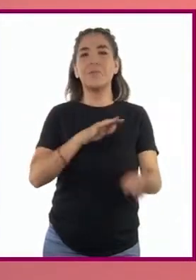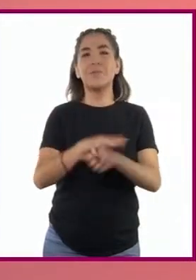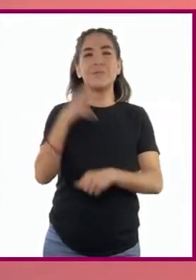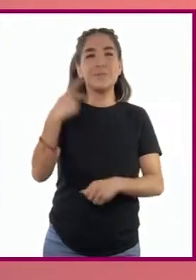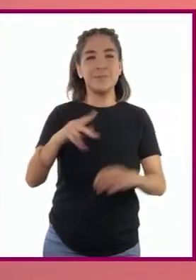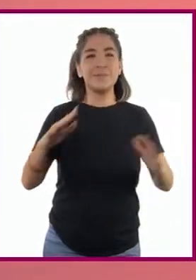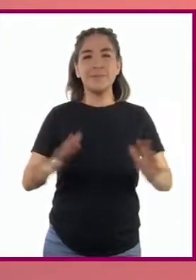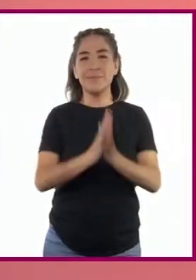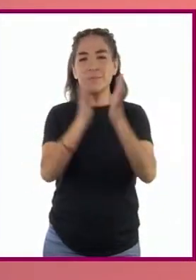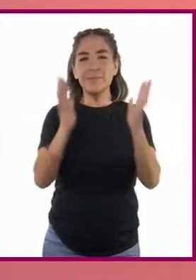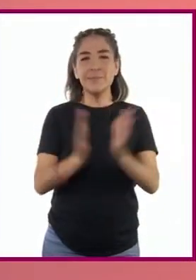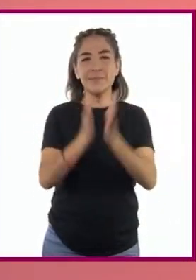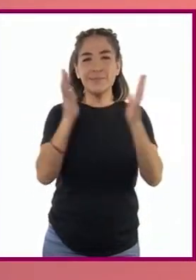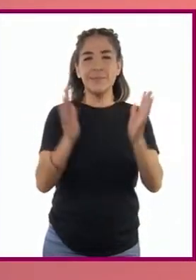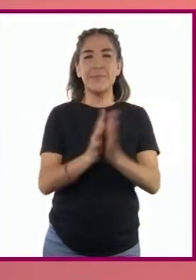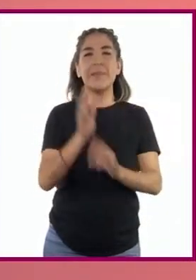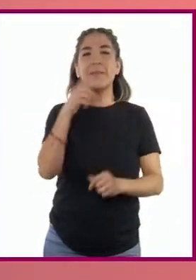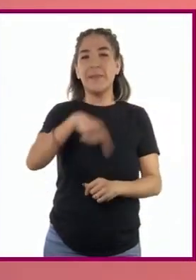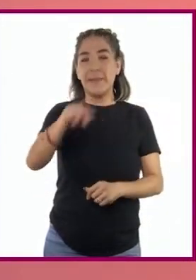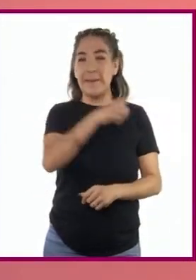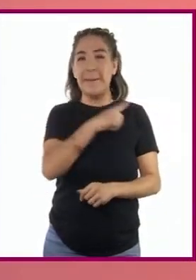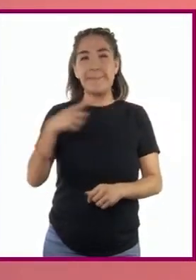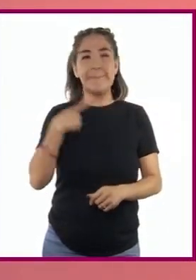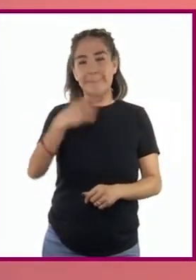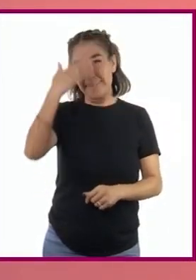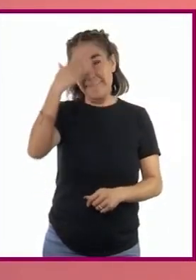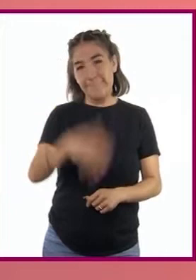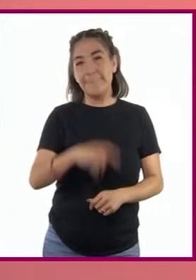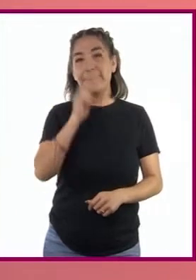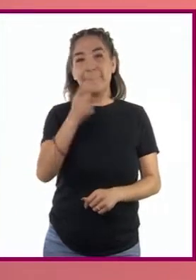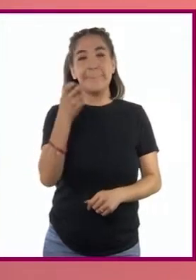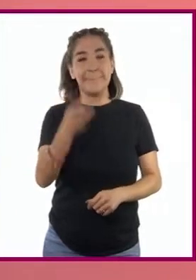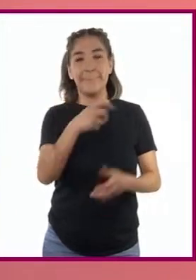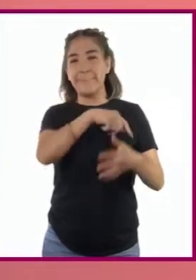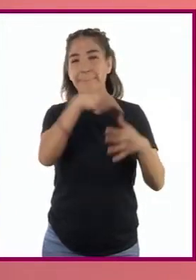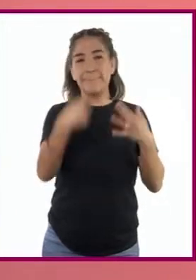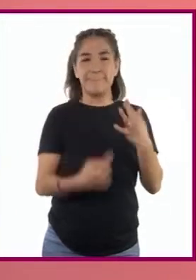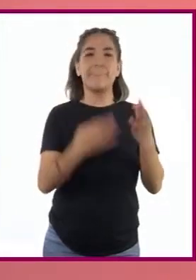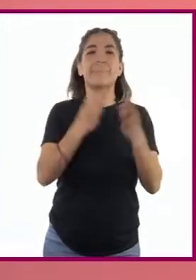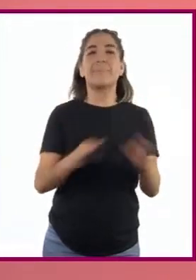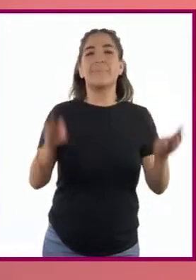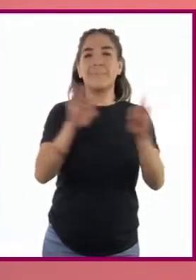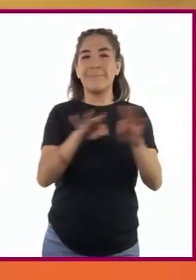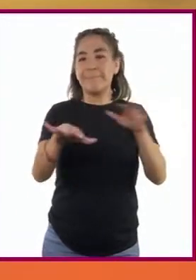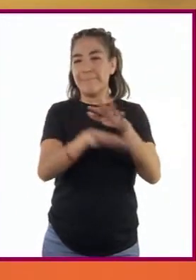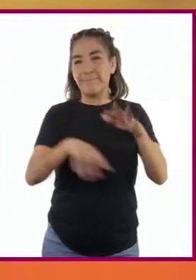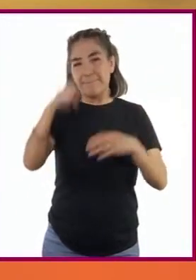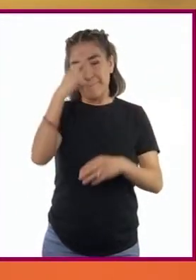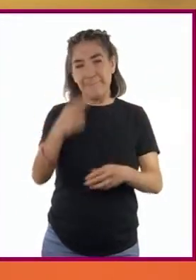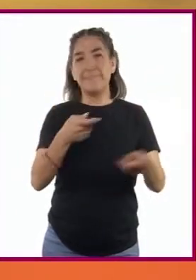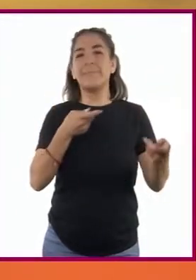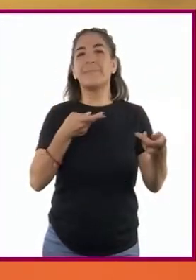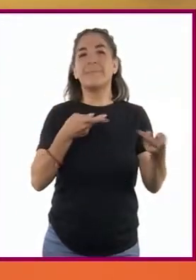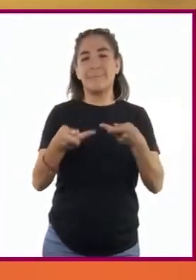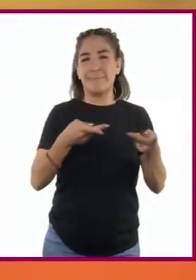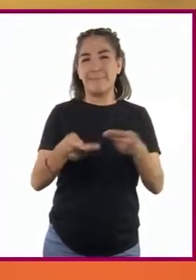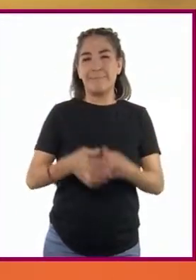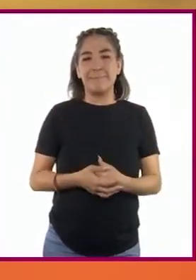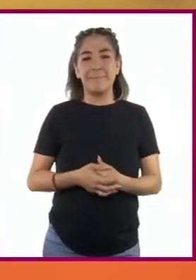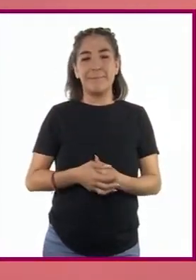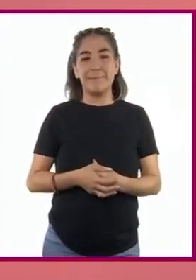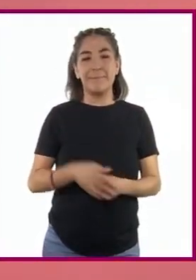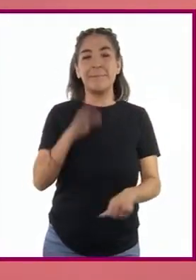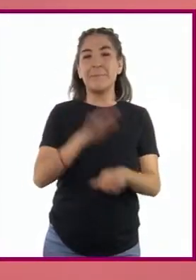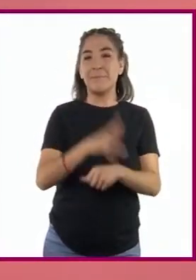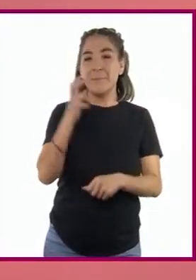los participantes, tomando en cuenta que estos elementos son básicos para organizarla. Así que